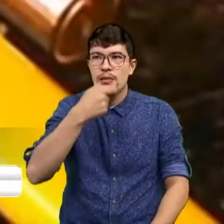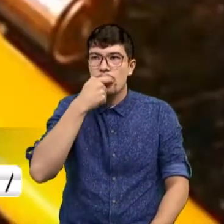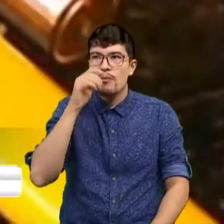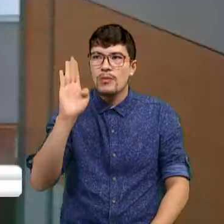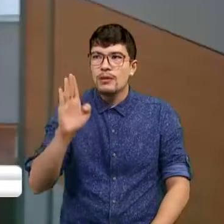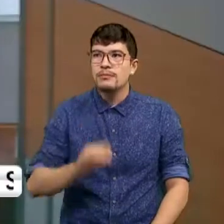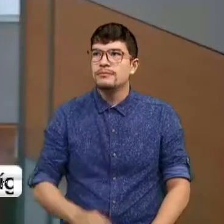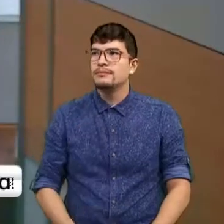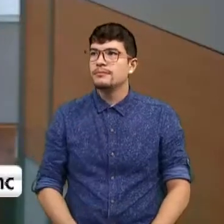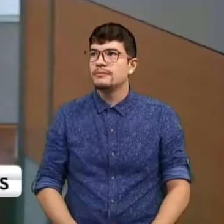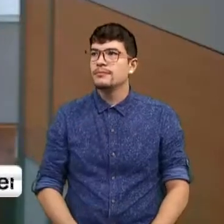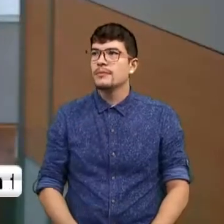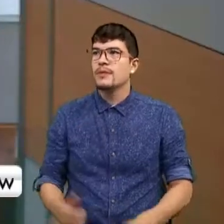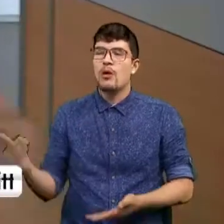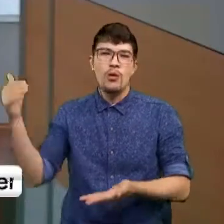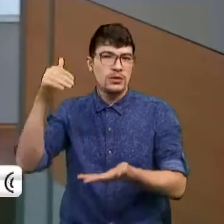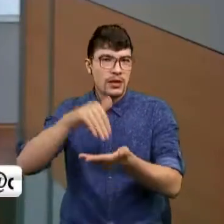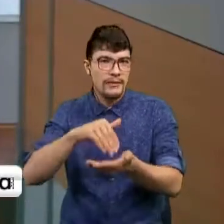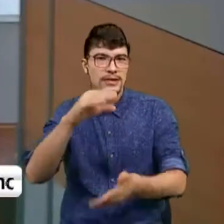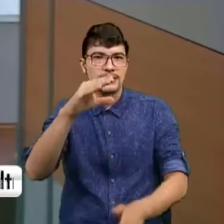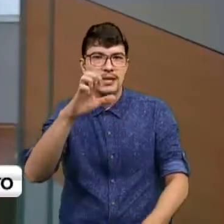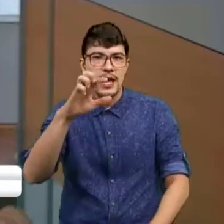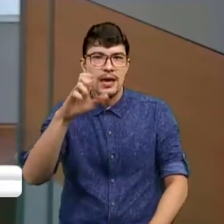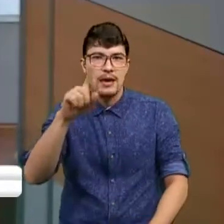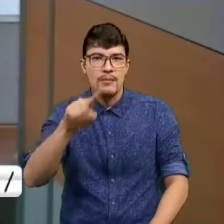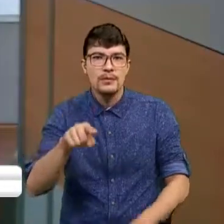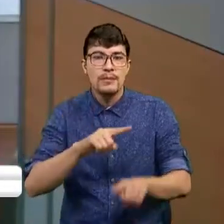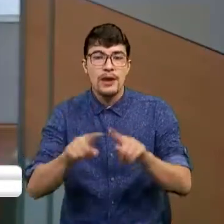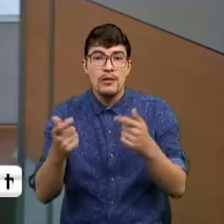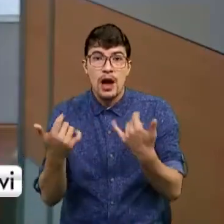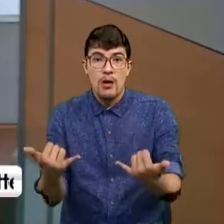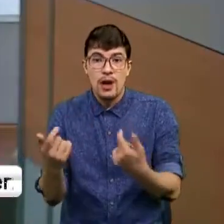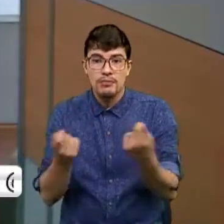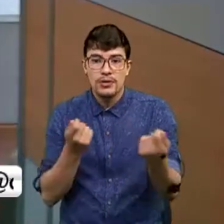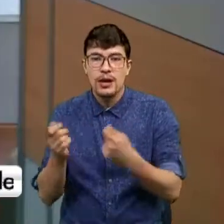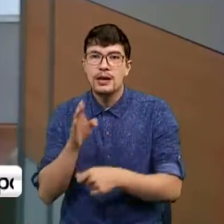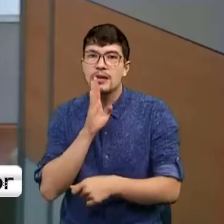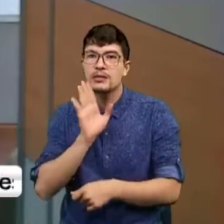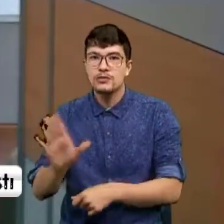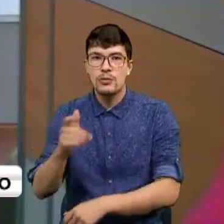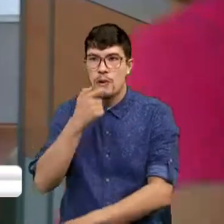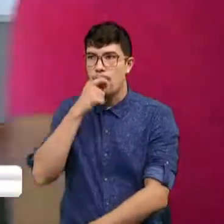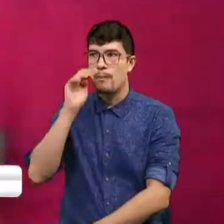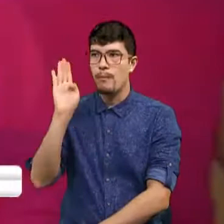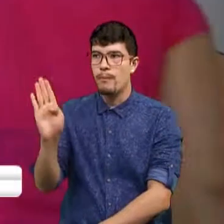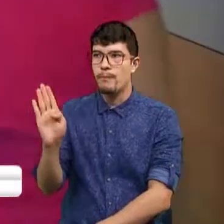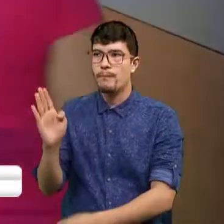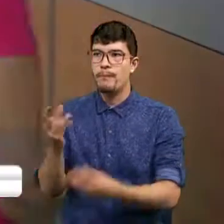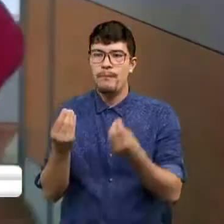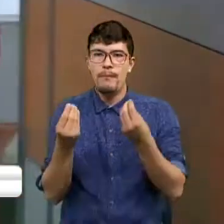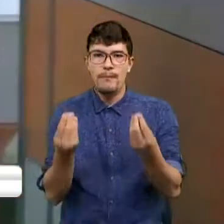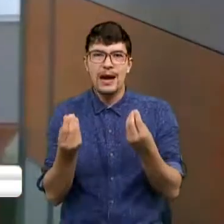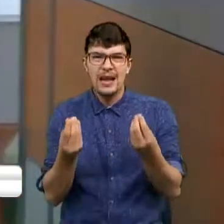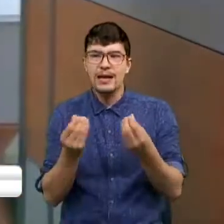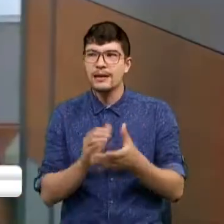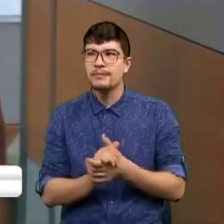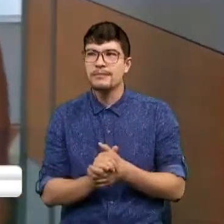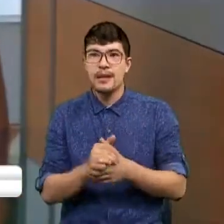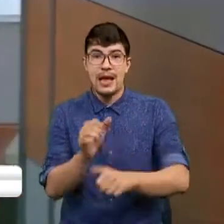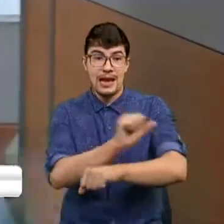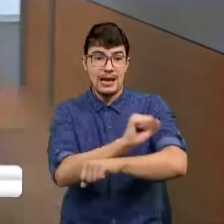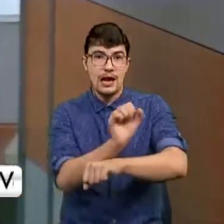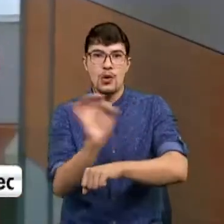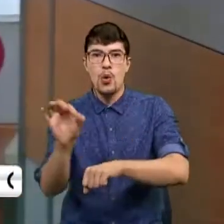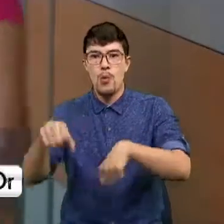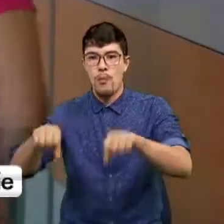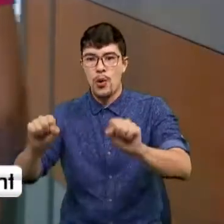bucaramanga vuelven los cepos pero en esta ocasión manejados directamente desde la dirección de tránsito para que al carro oa